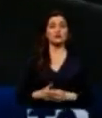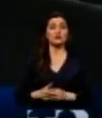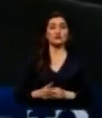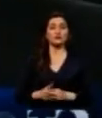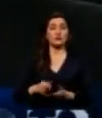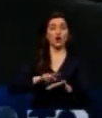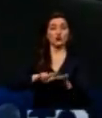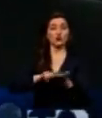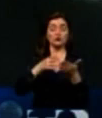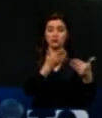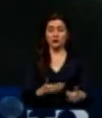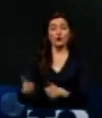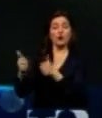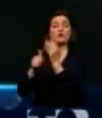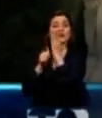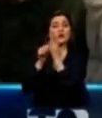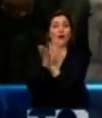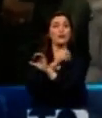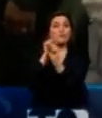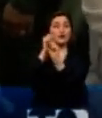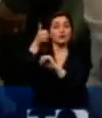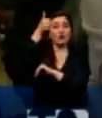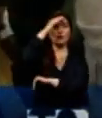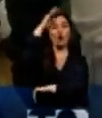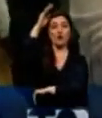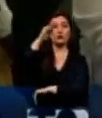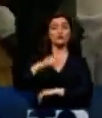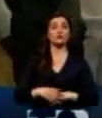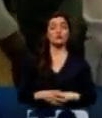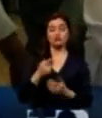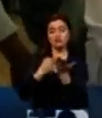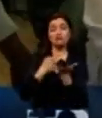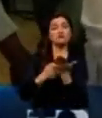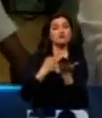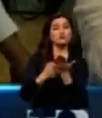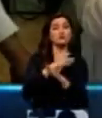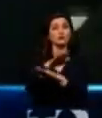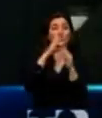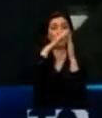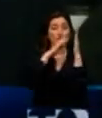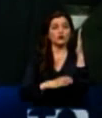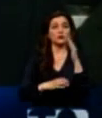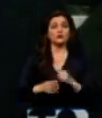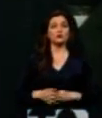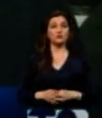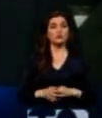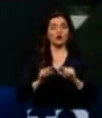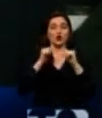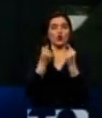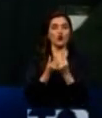en sesión recibió al ministro de Defensa y al comandante general de la Policía para analizar su contenido. Es un grupo